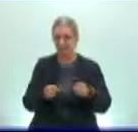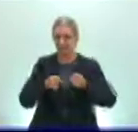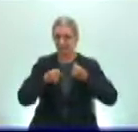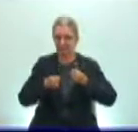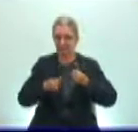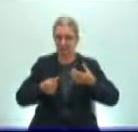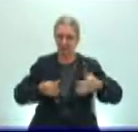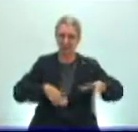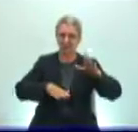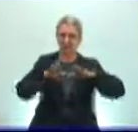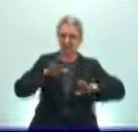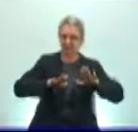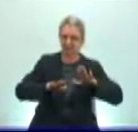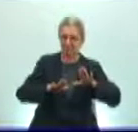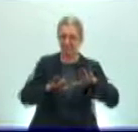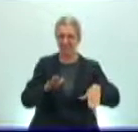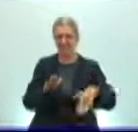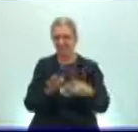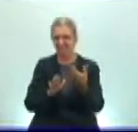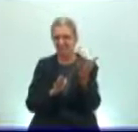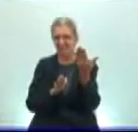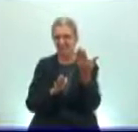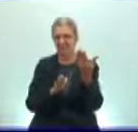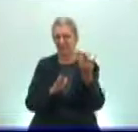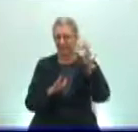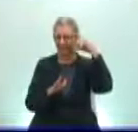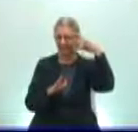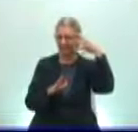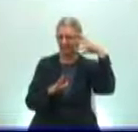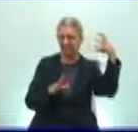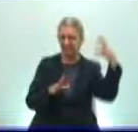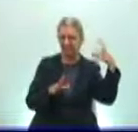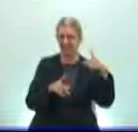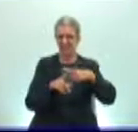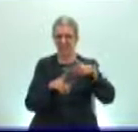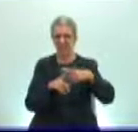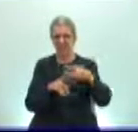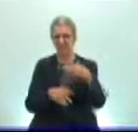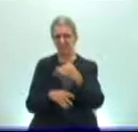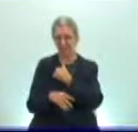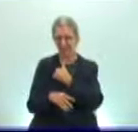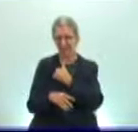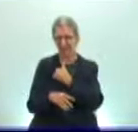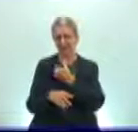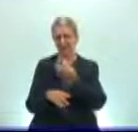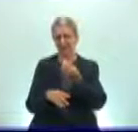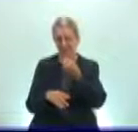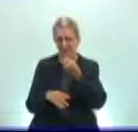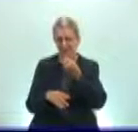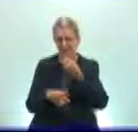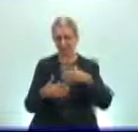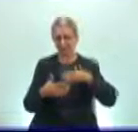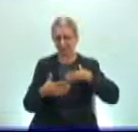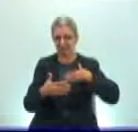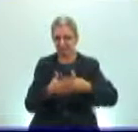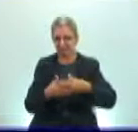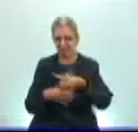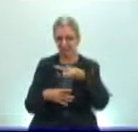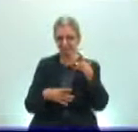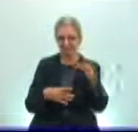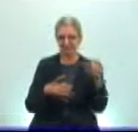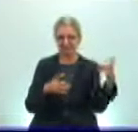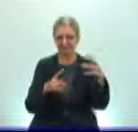su defensa, desarrollar la ciencia y la técnica militar para poder enfrentar los mortales peligros que lo